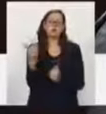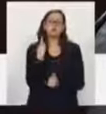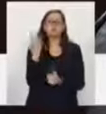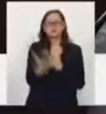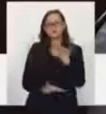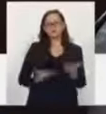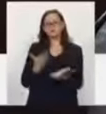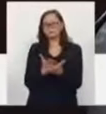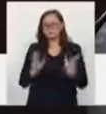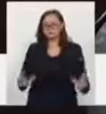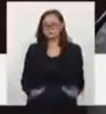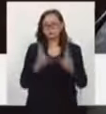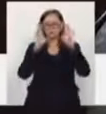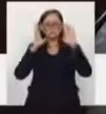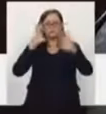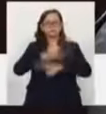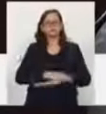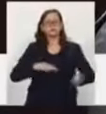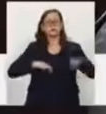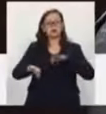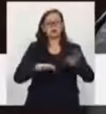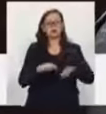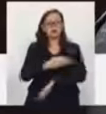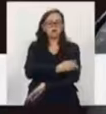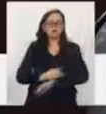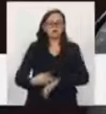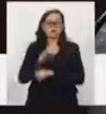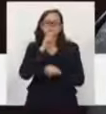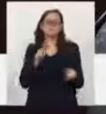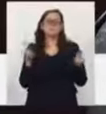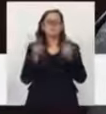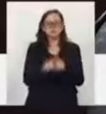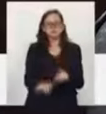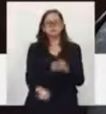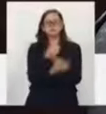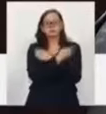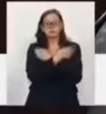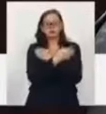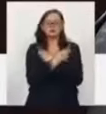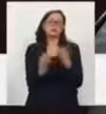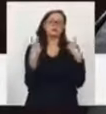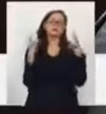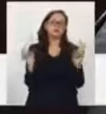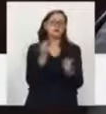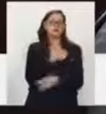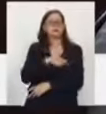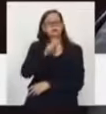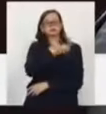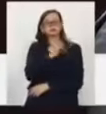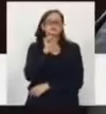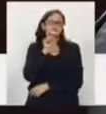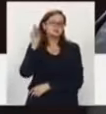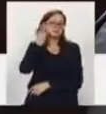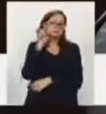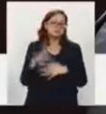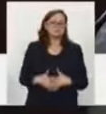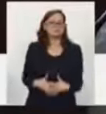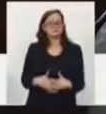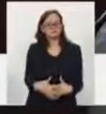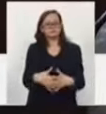promuevan la conciliación laboral y familiar, así como la educación en materia de salud sexual y